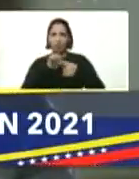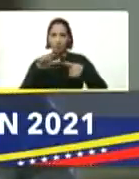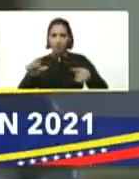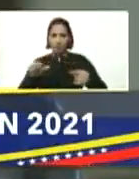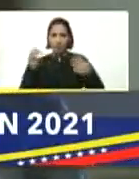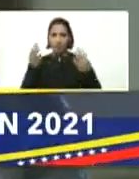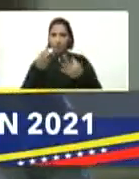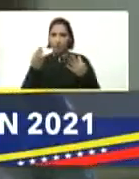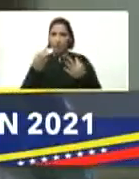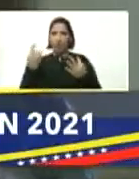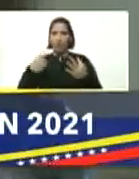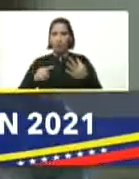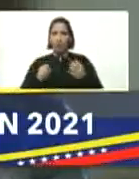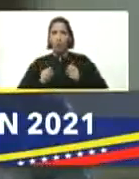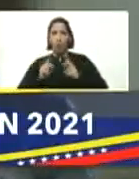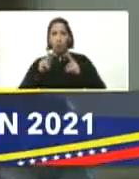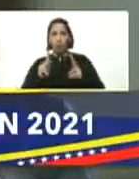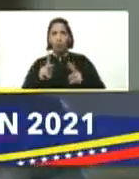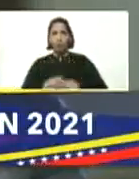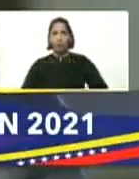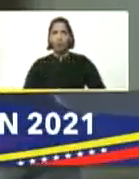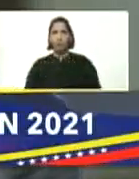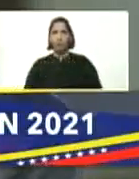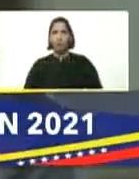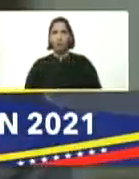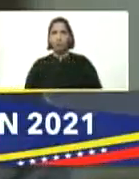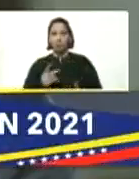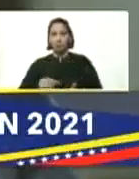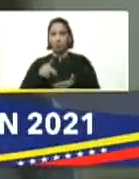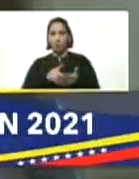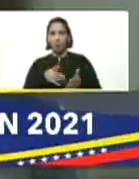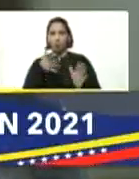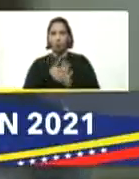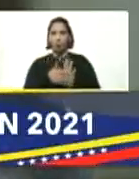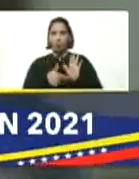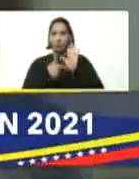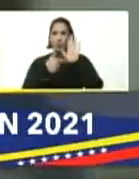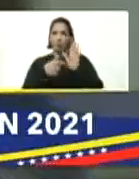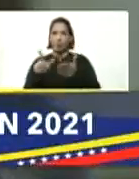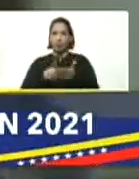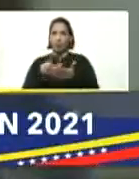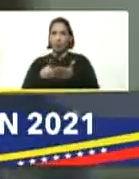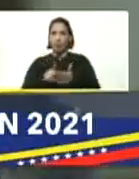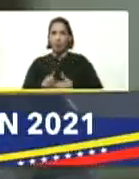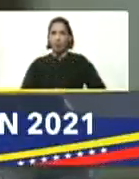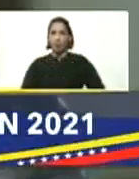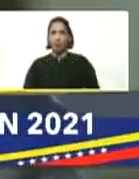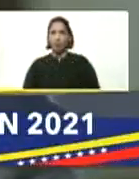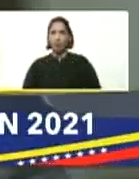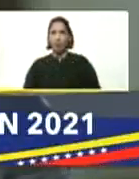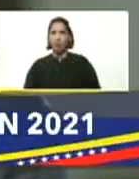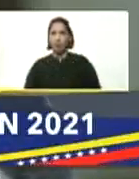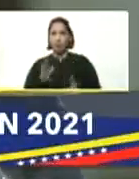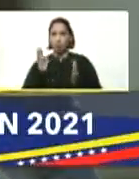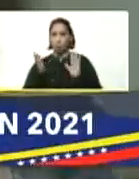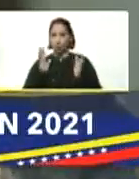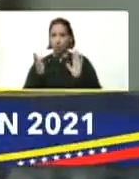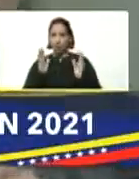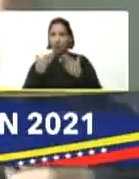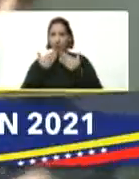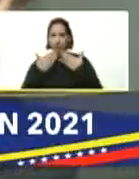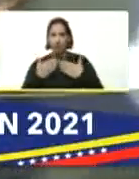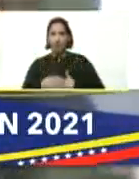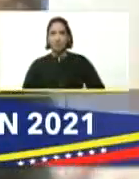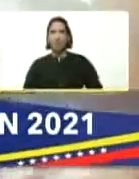seguramente tendremos oportunidad con los que participen de las presentaciones de estos libros de conversar. Bien, muchísimas